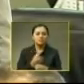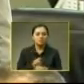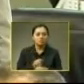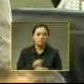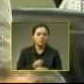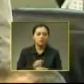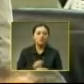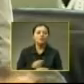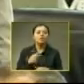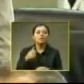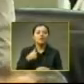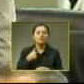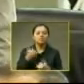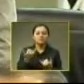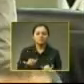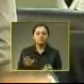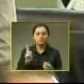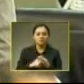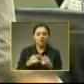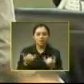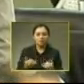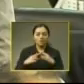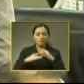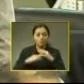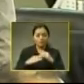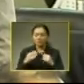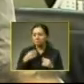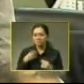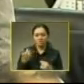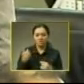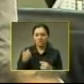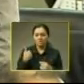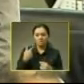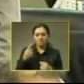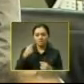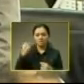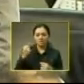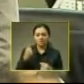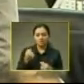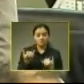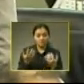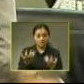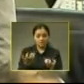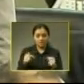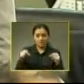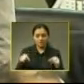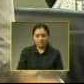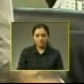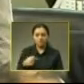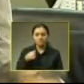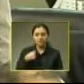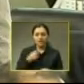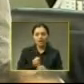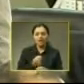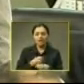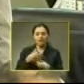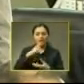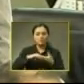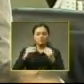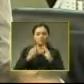hasta hoy en Bolívar no hemos tenido ese derecho. Y quisiera que esto hoy sea historia y que todos tengamos